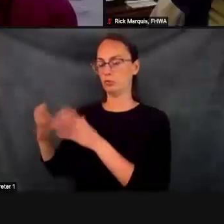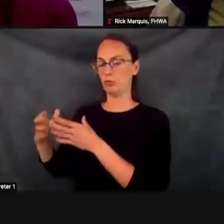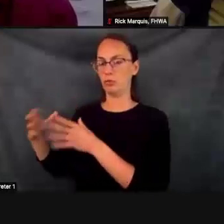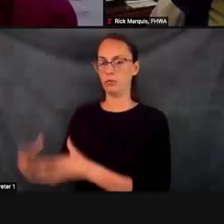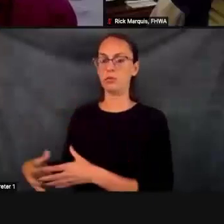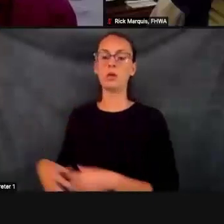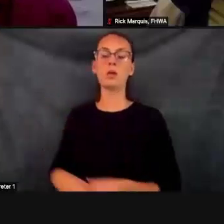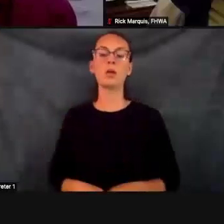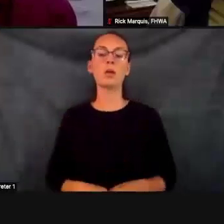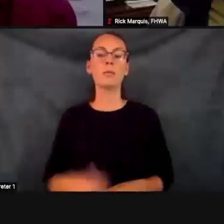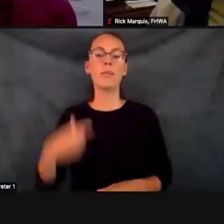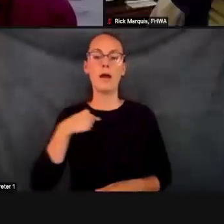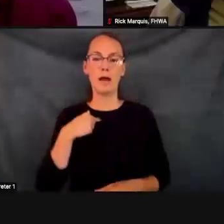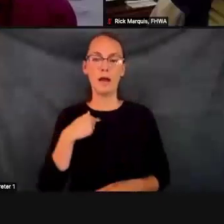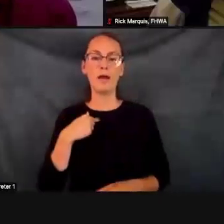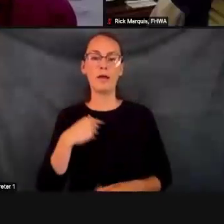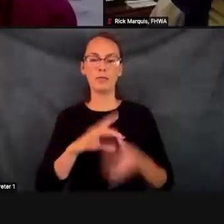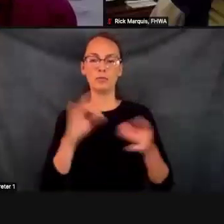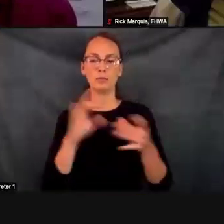constituyentes,